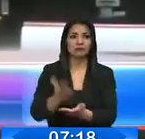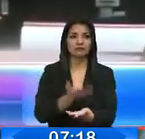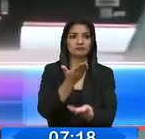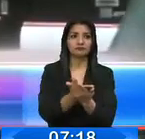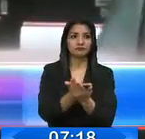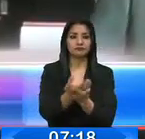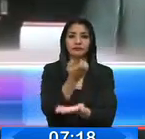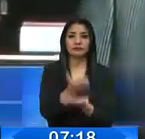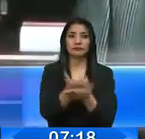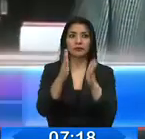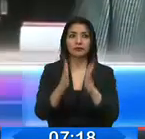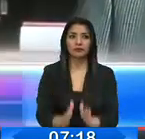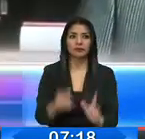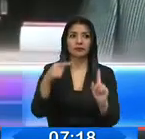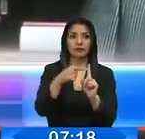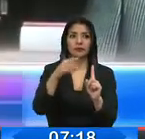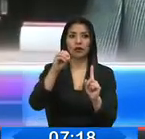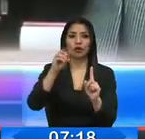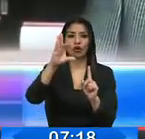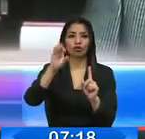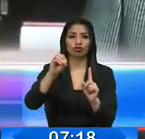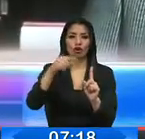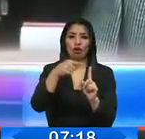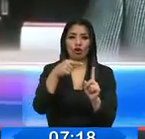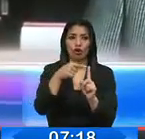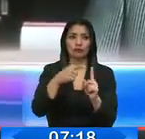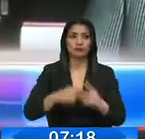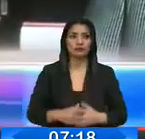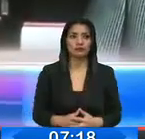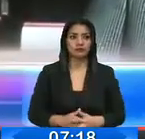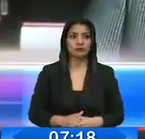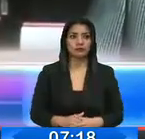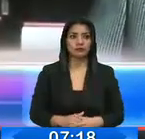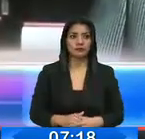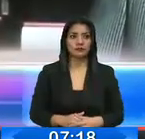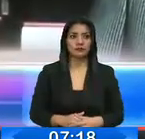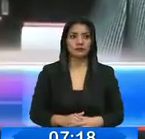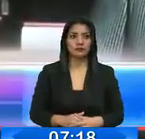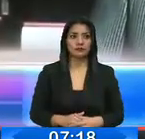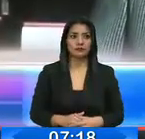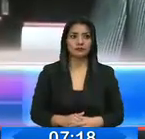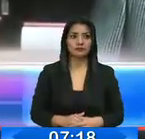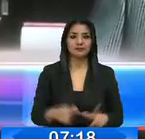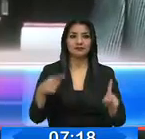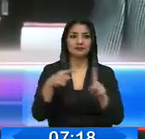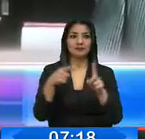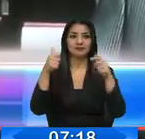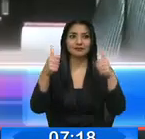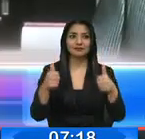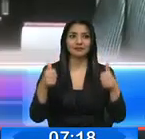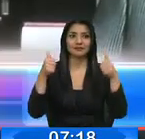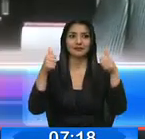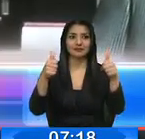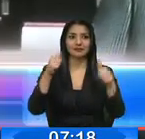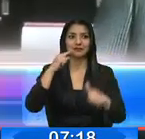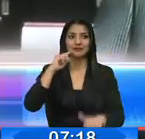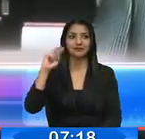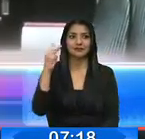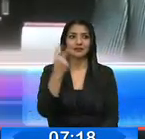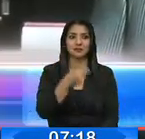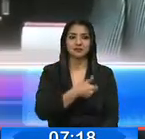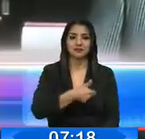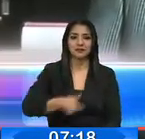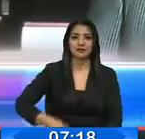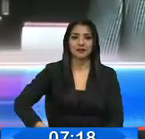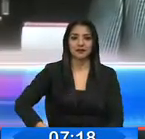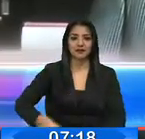economista Otto Ramón Sonnenhausner Speer sea el candidato a la